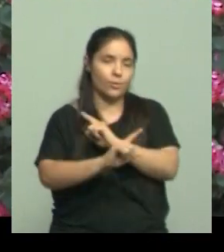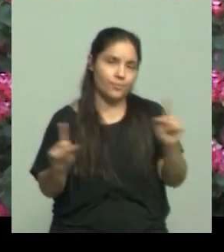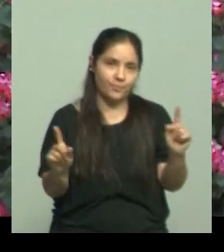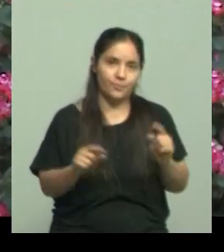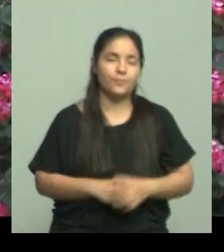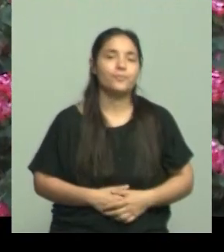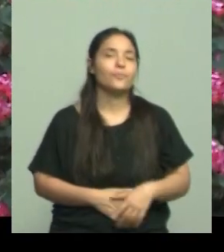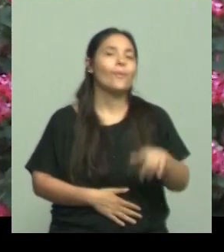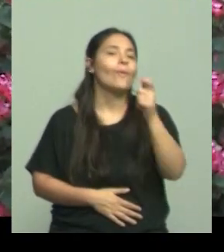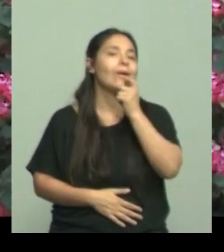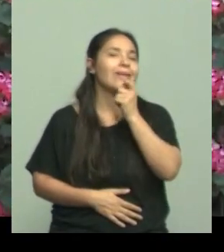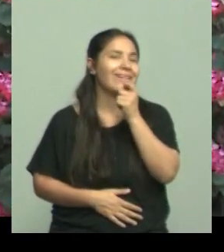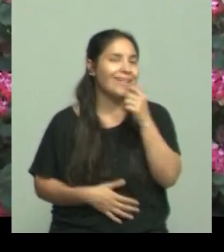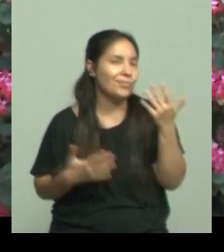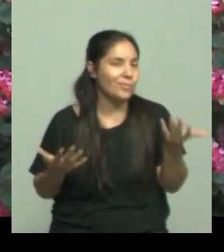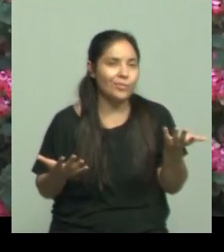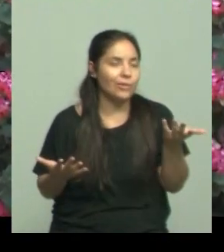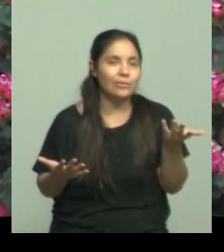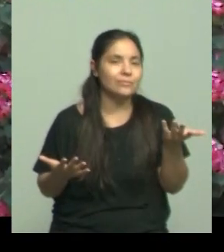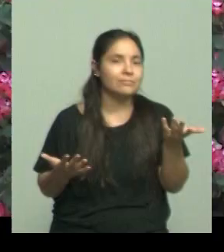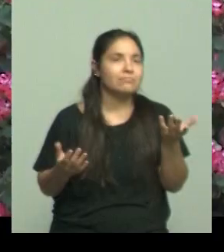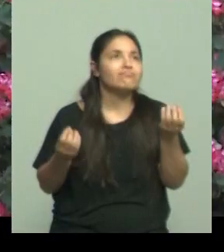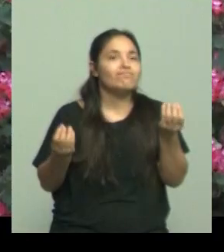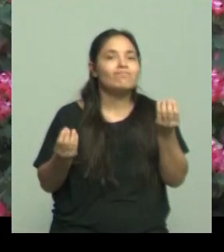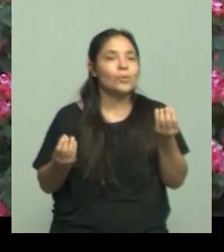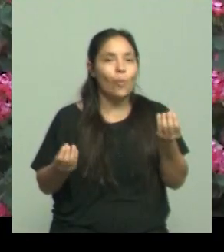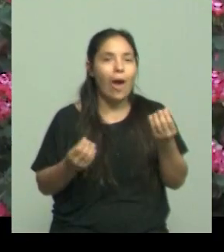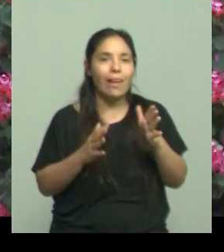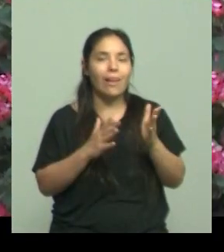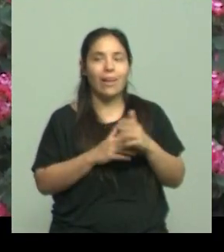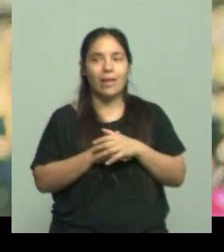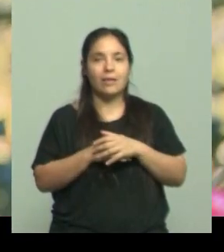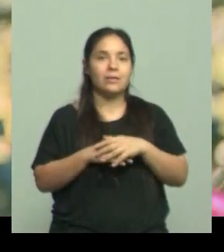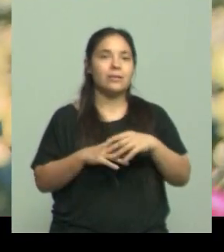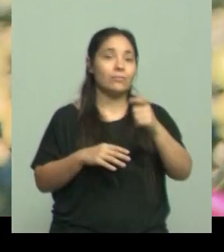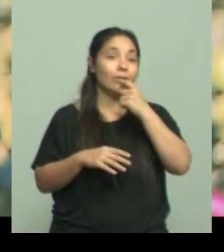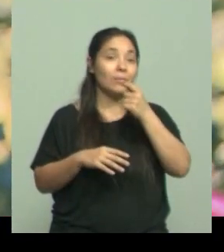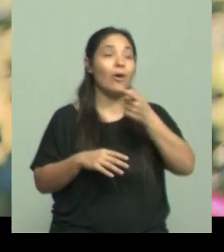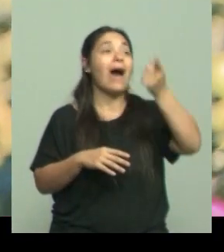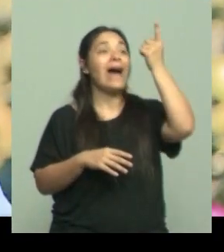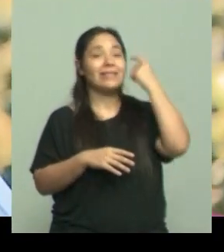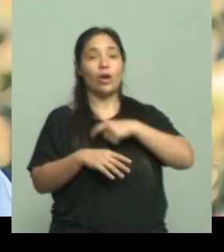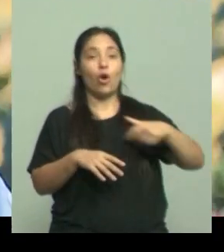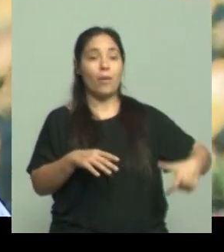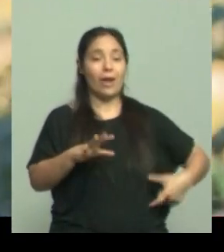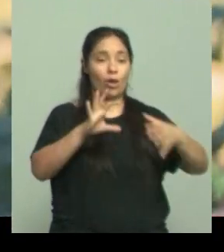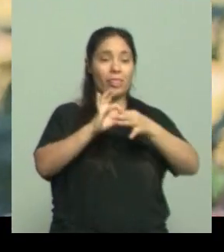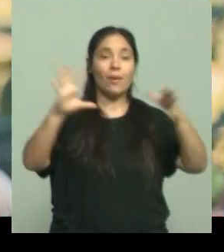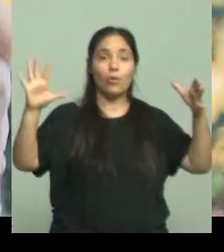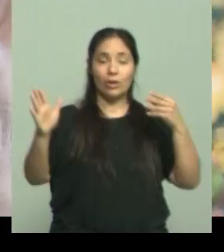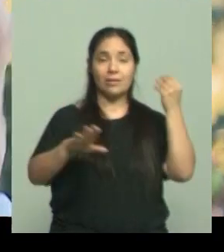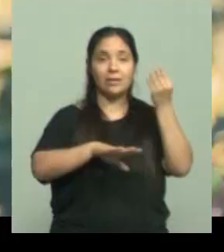momento tuvo? Y por ejemplo... ¿Qué década, en qué momento lo viste? Y por ejemplo, con la recuperación de la democracia en adelante,